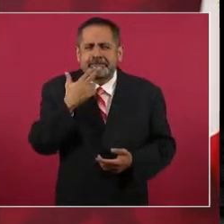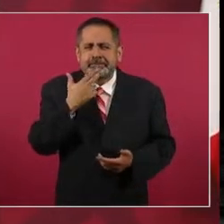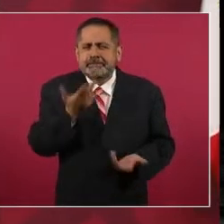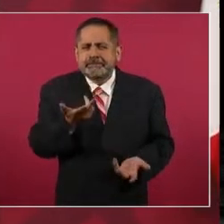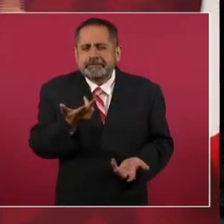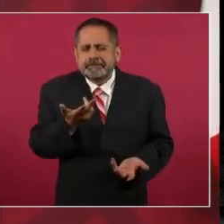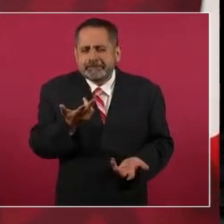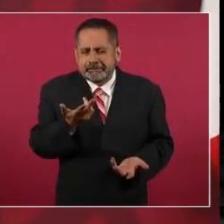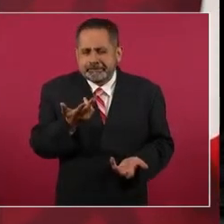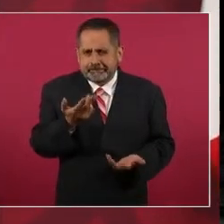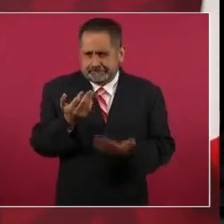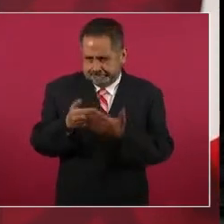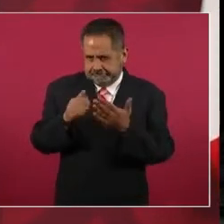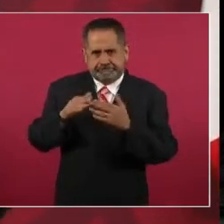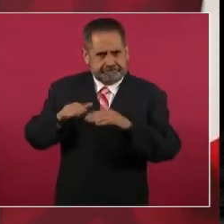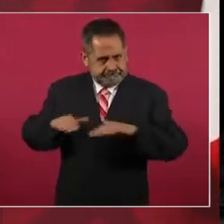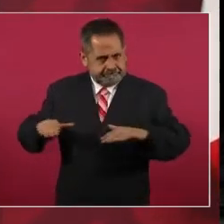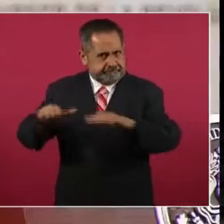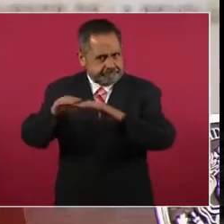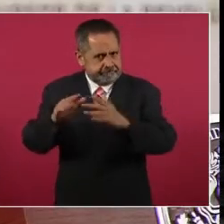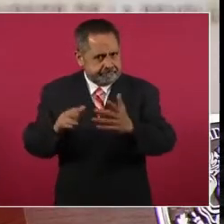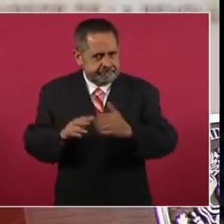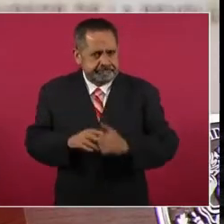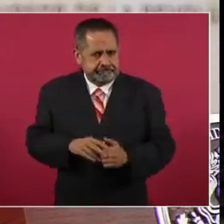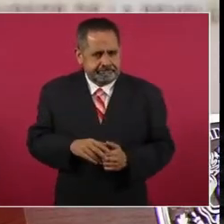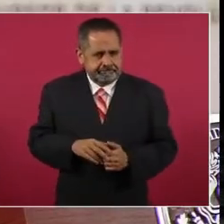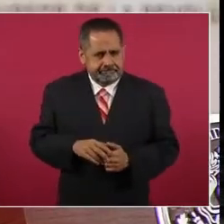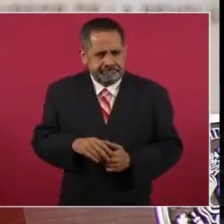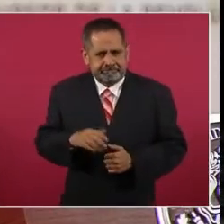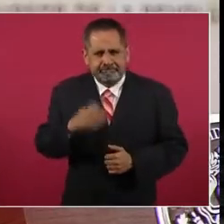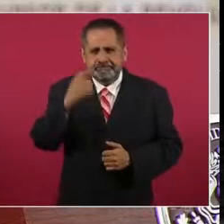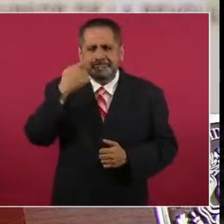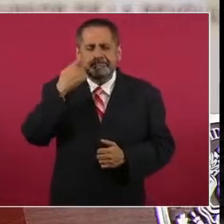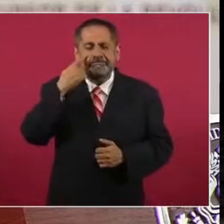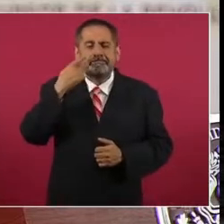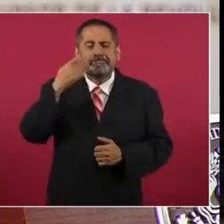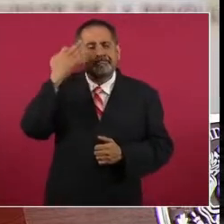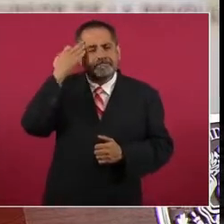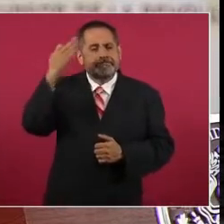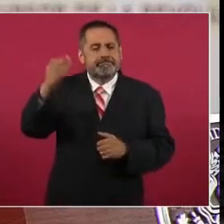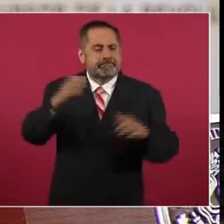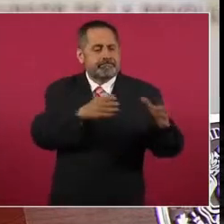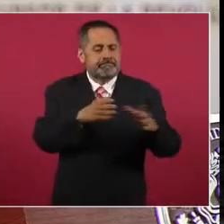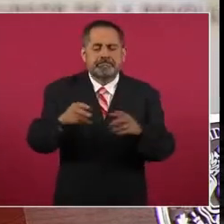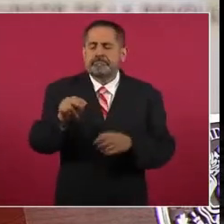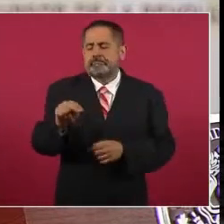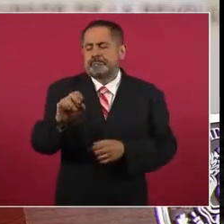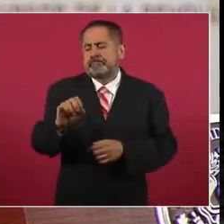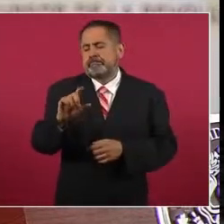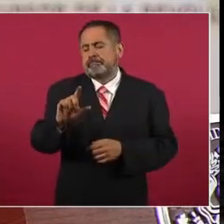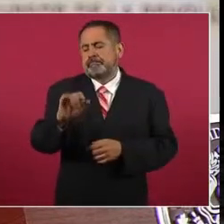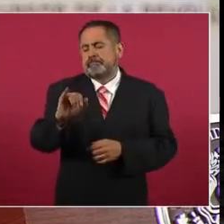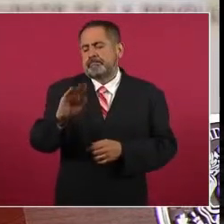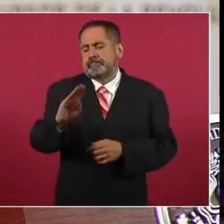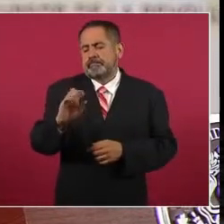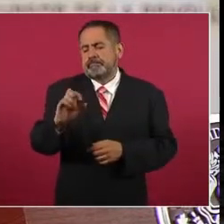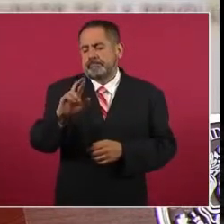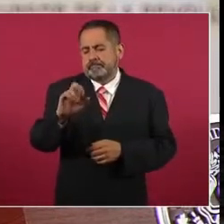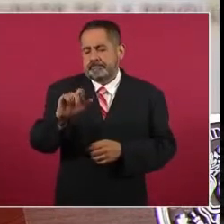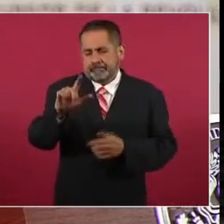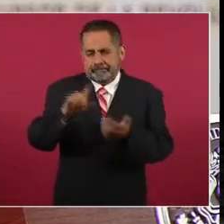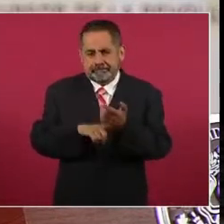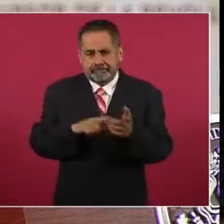estos interesantes durante todo el periodo neoliberal solamente se me